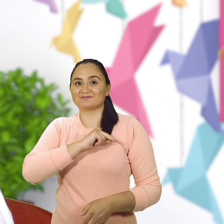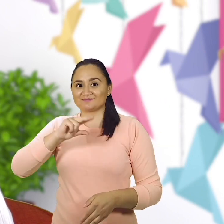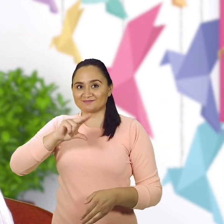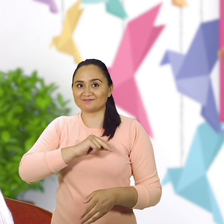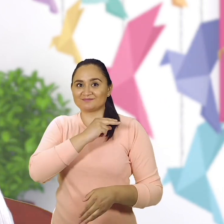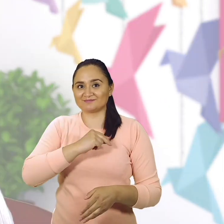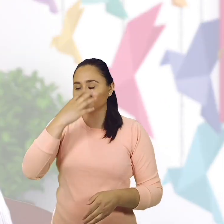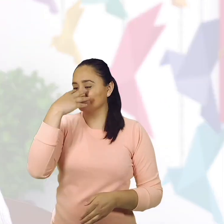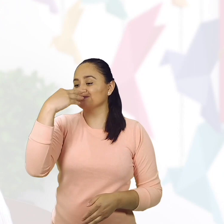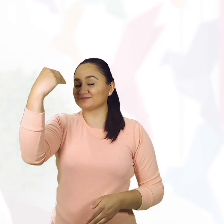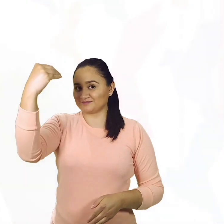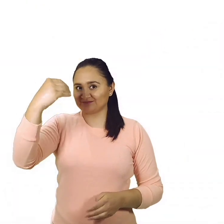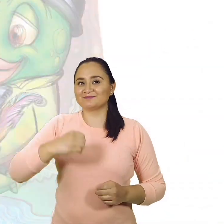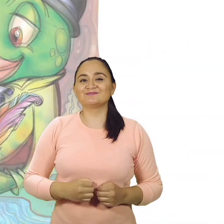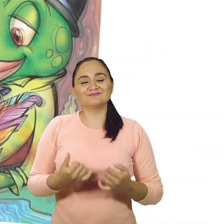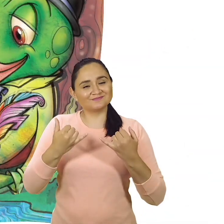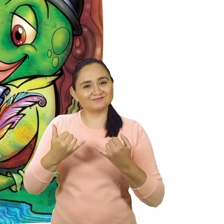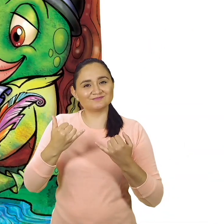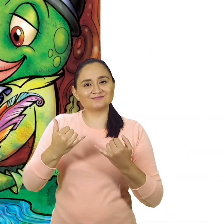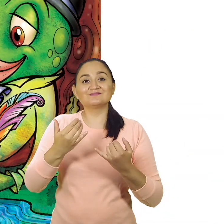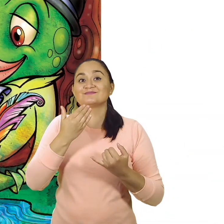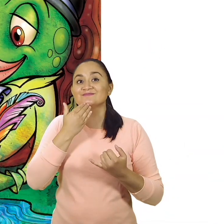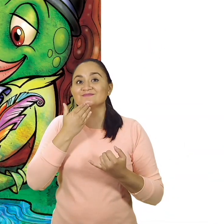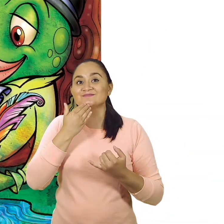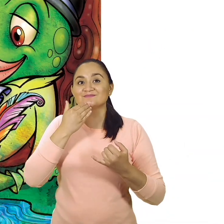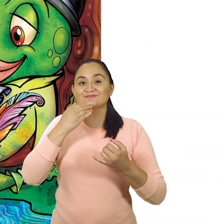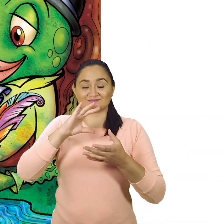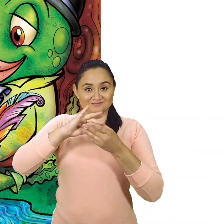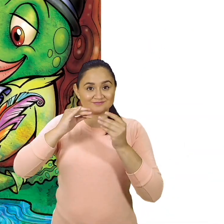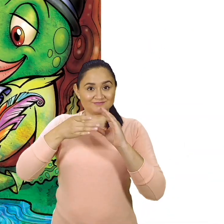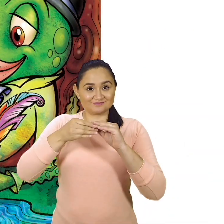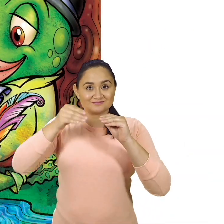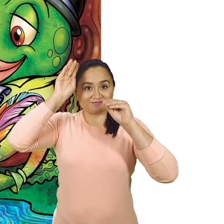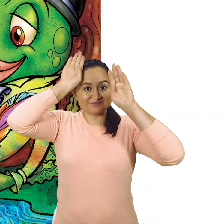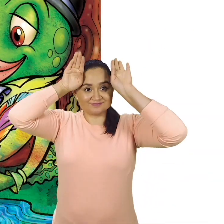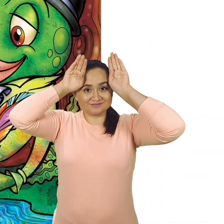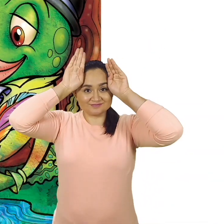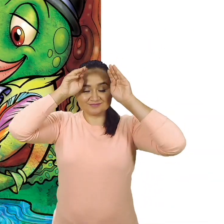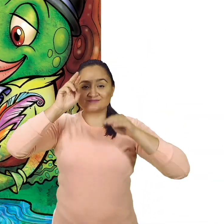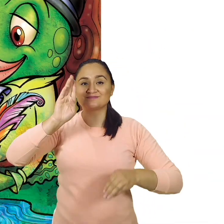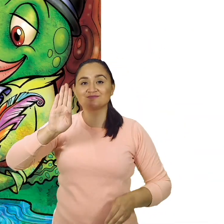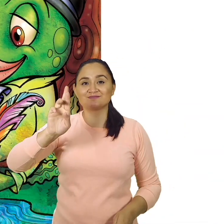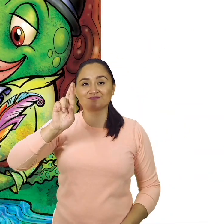Tito Martínez. Hoy voy a leerles el cuento Bruno, el burro inteligente.